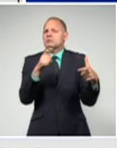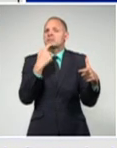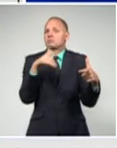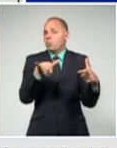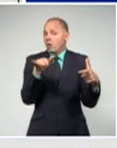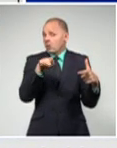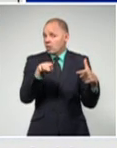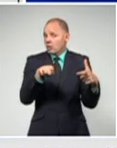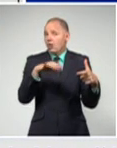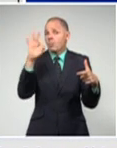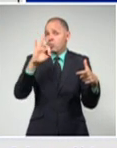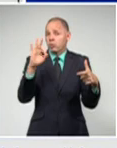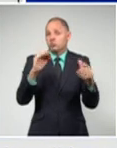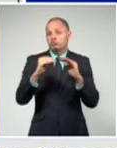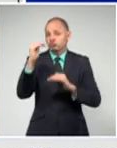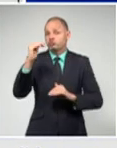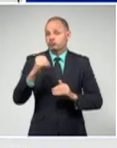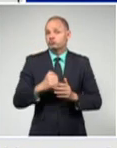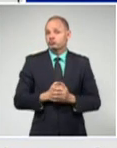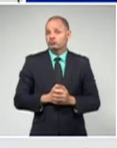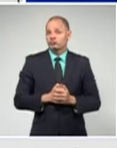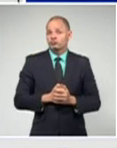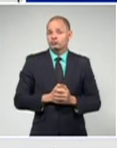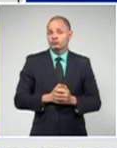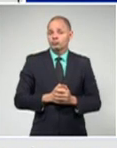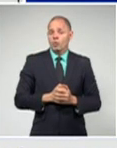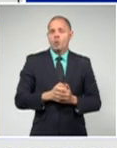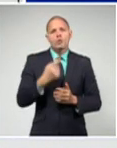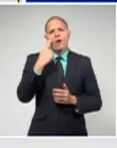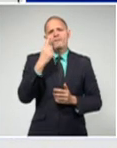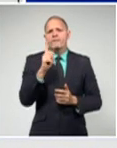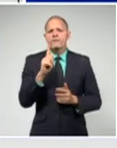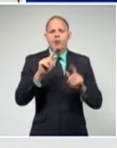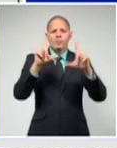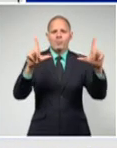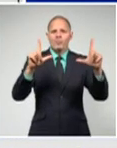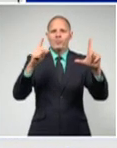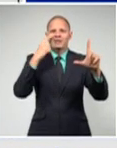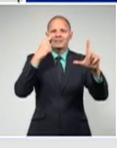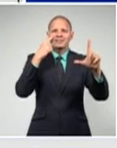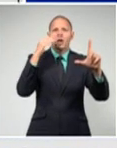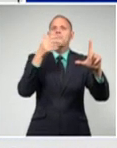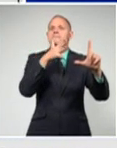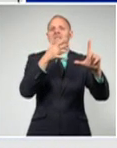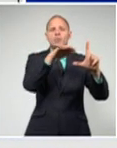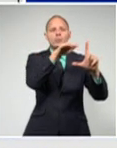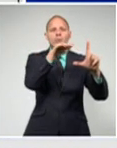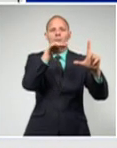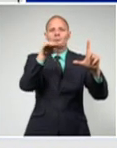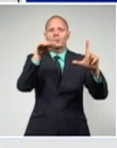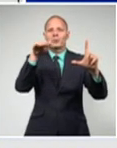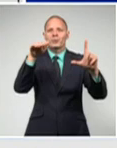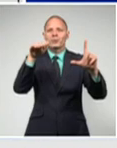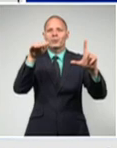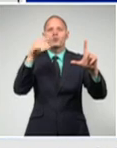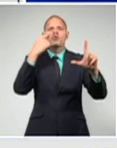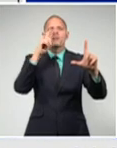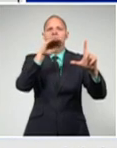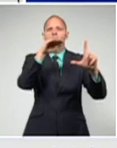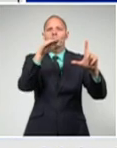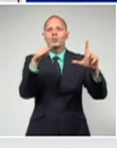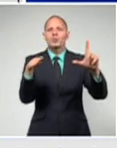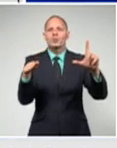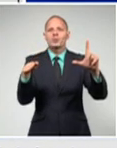altas y que no se logra una reducción. Es una especie de meseta en este territorio.